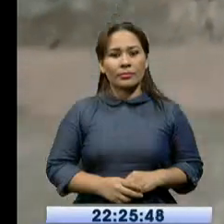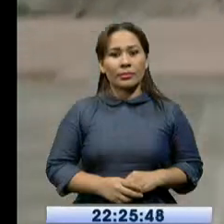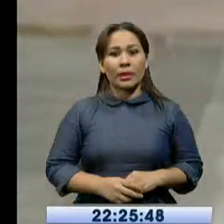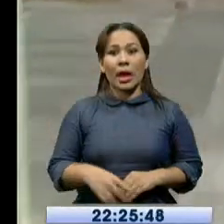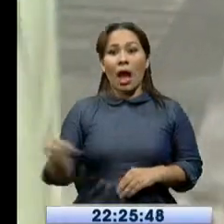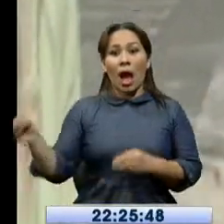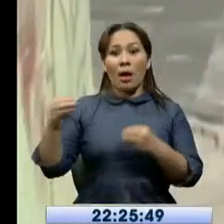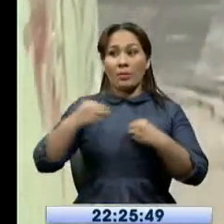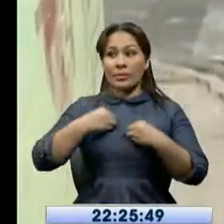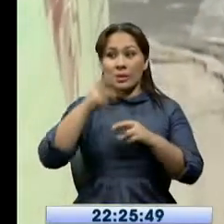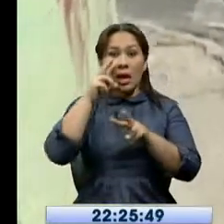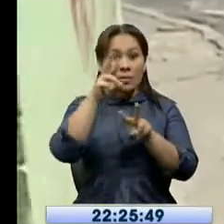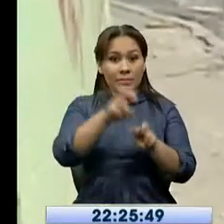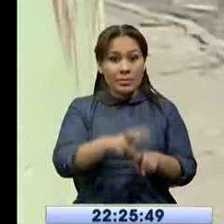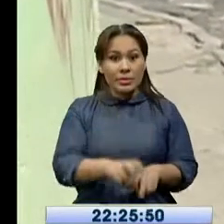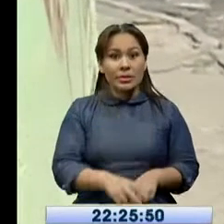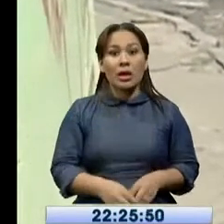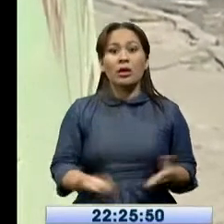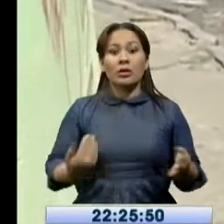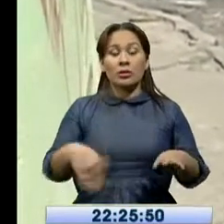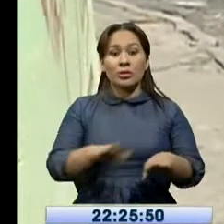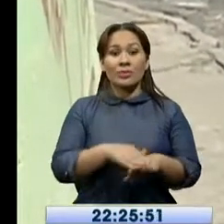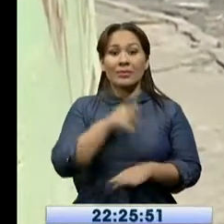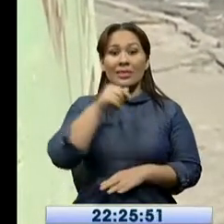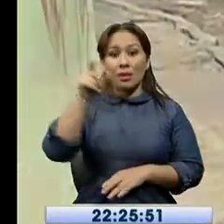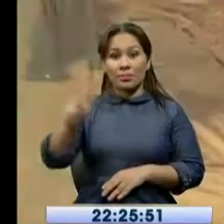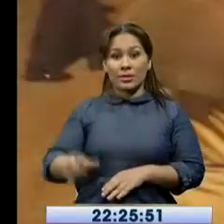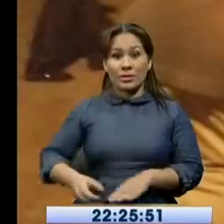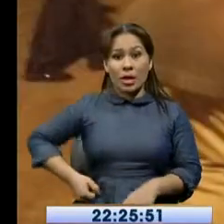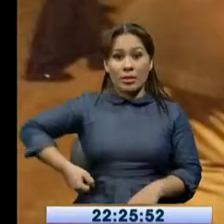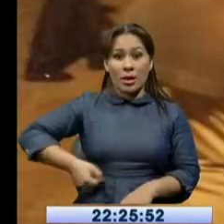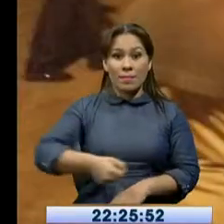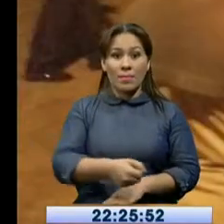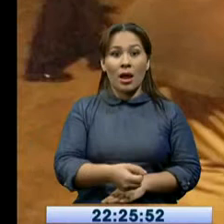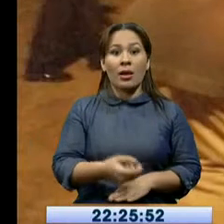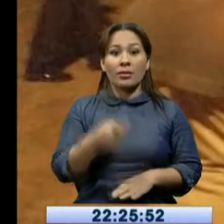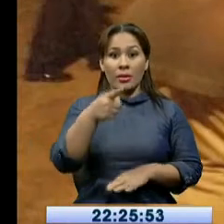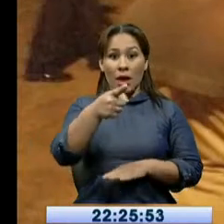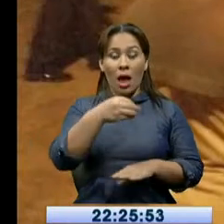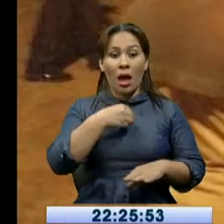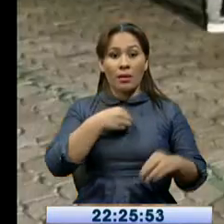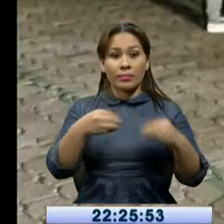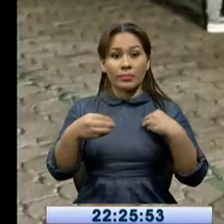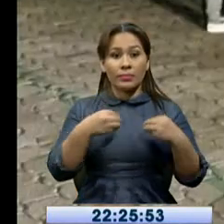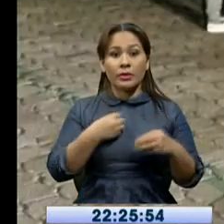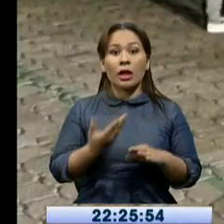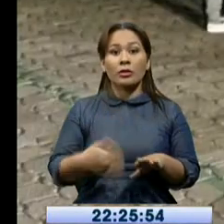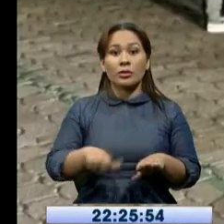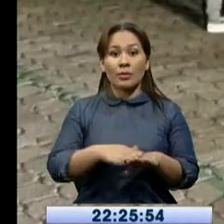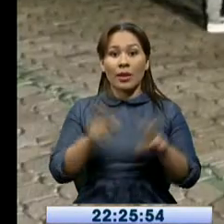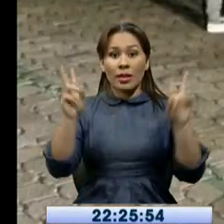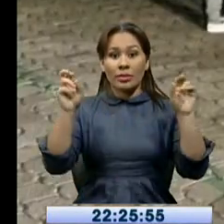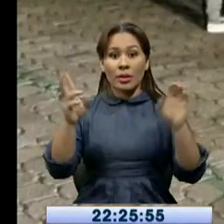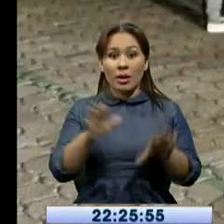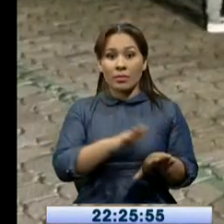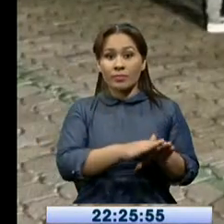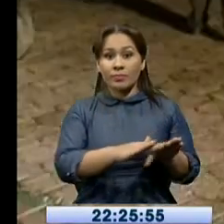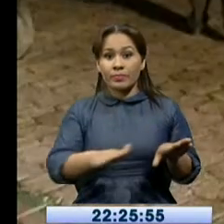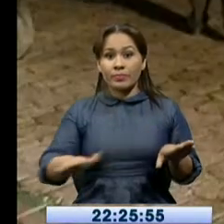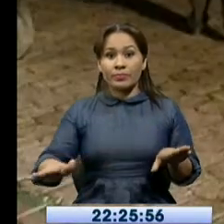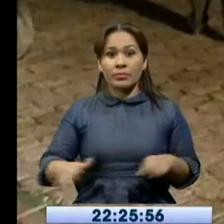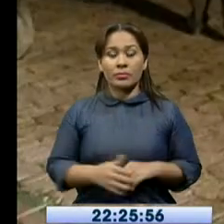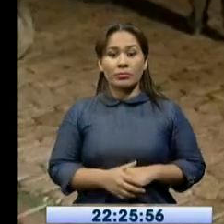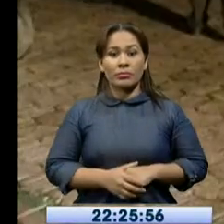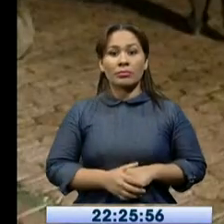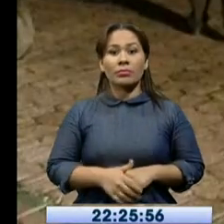Según las primeras investigaciones, el supuesto fratricida habría actuado bajo efectos de alguna sustancia psicotrópica cuando fue detenido por agentes